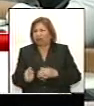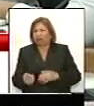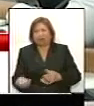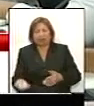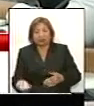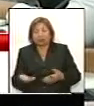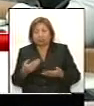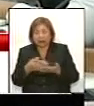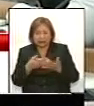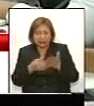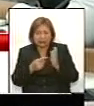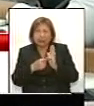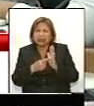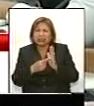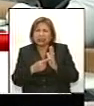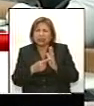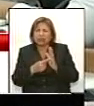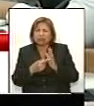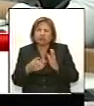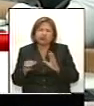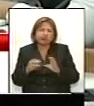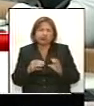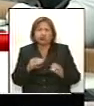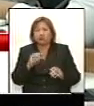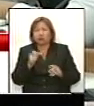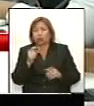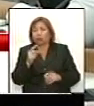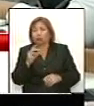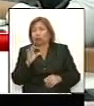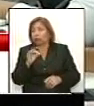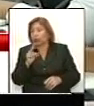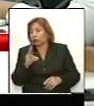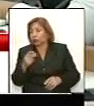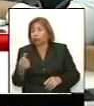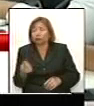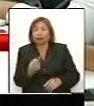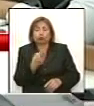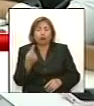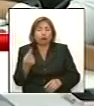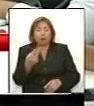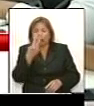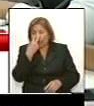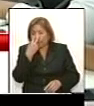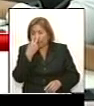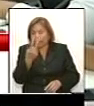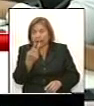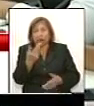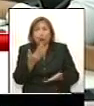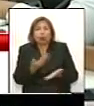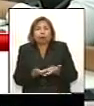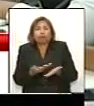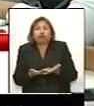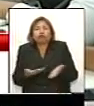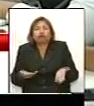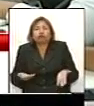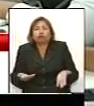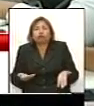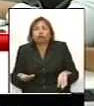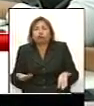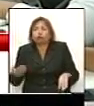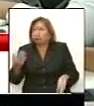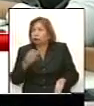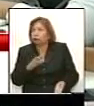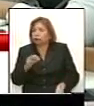al regirnos con la 1182, solamente vemos casos de